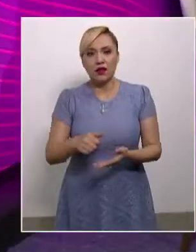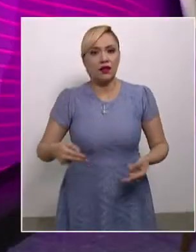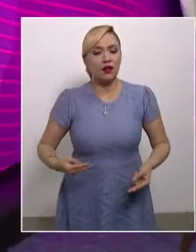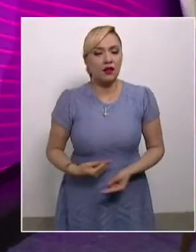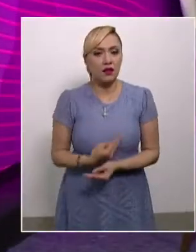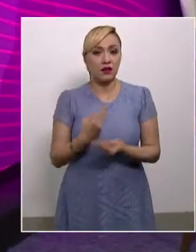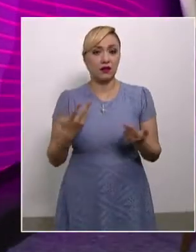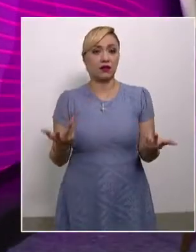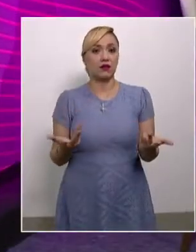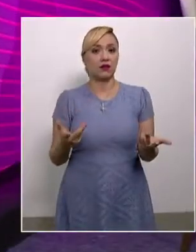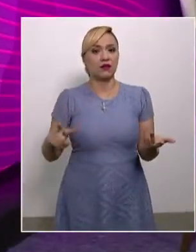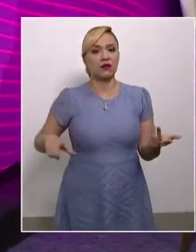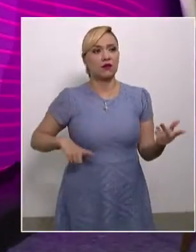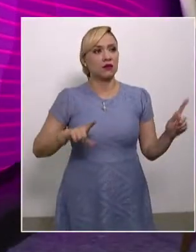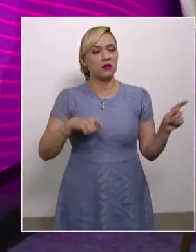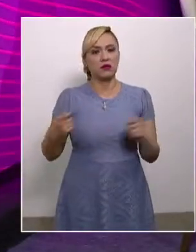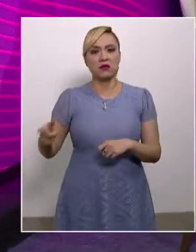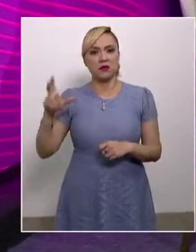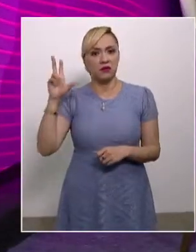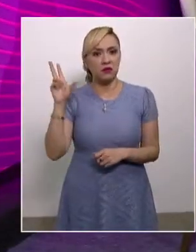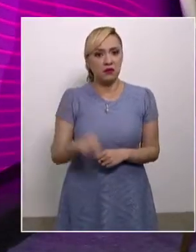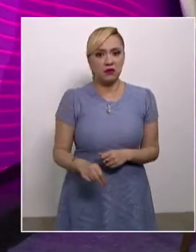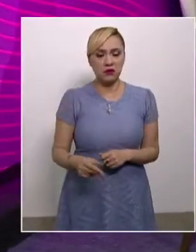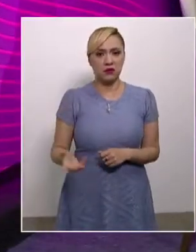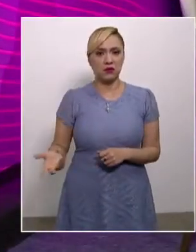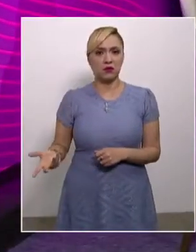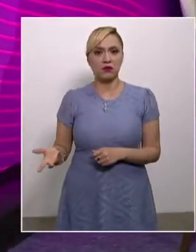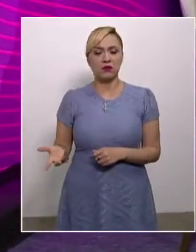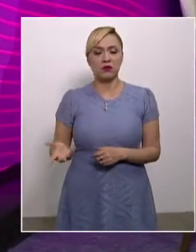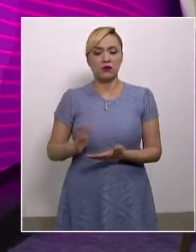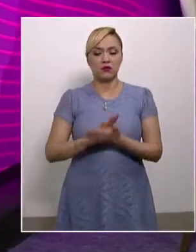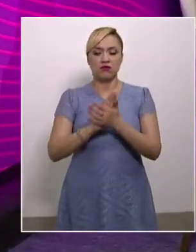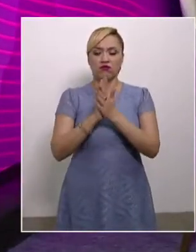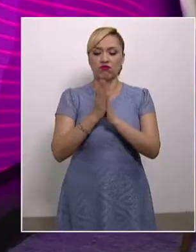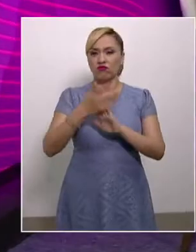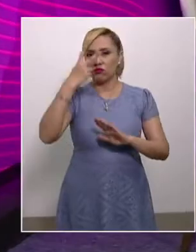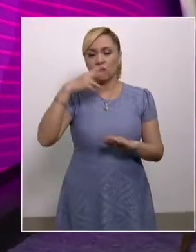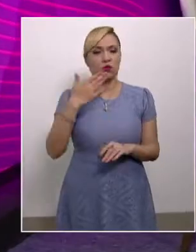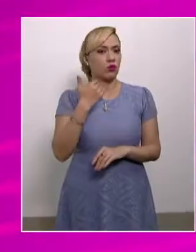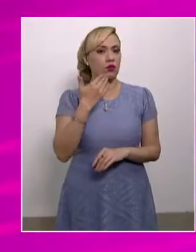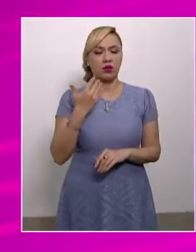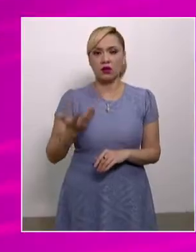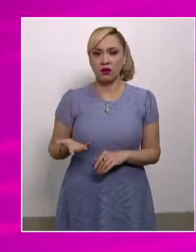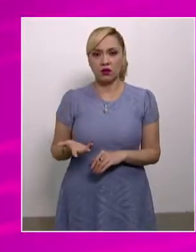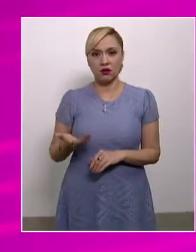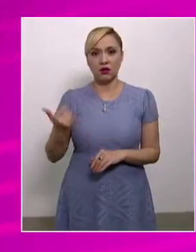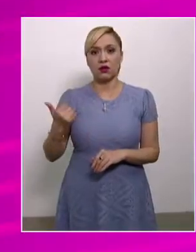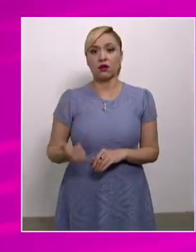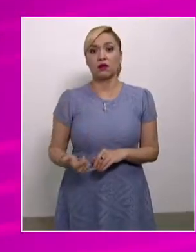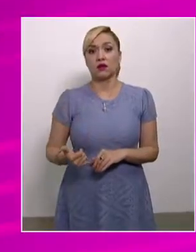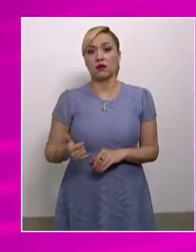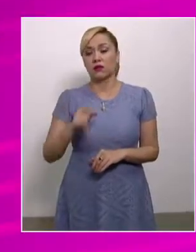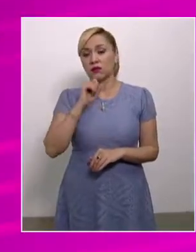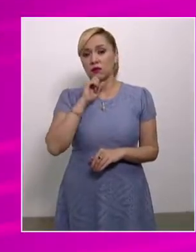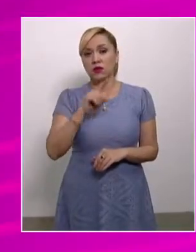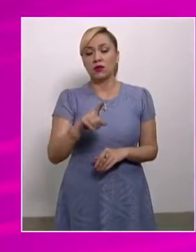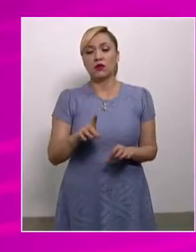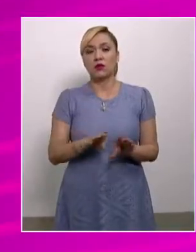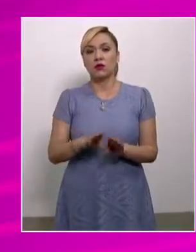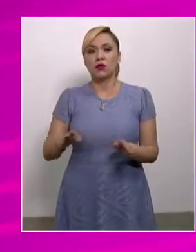les otorguen una nacionalidad como la mexicana. Y por otro lado, también en la migración de tránsito,